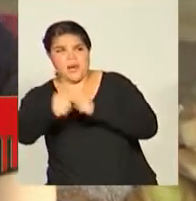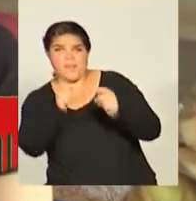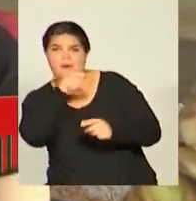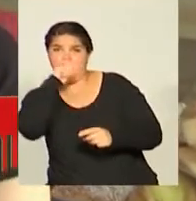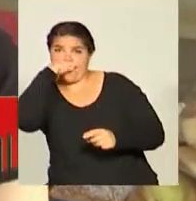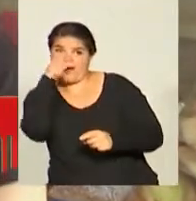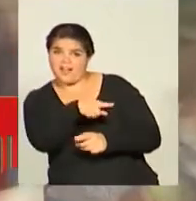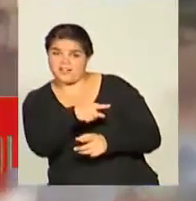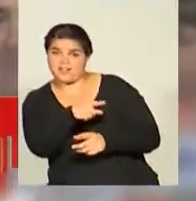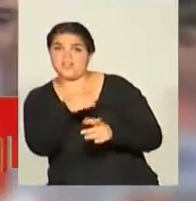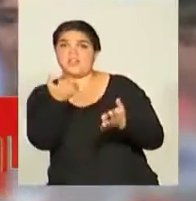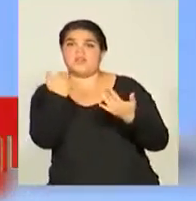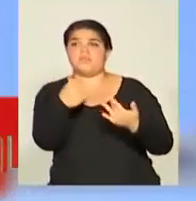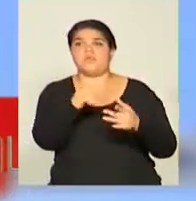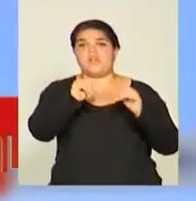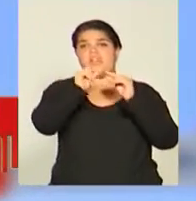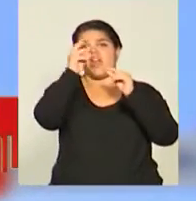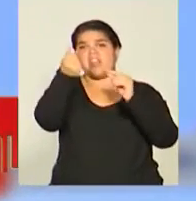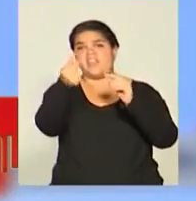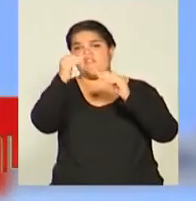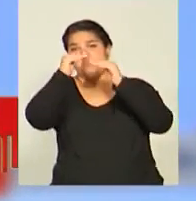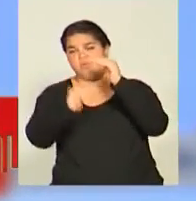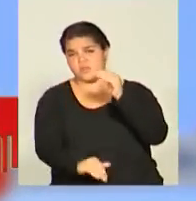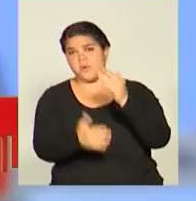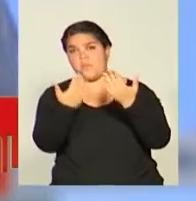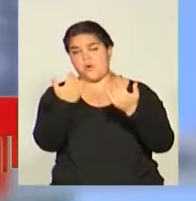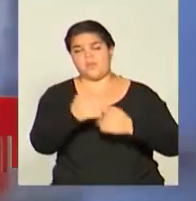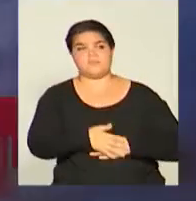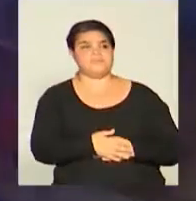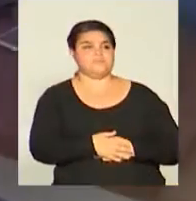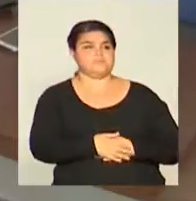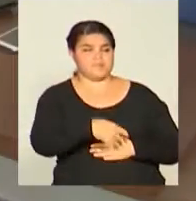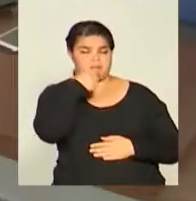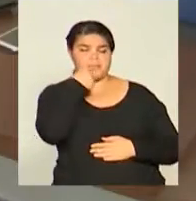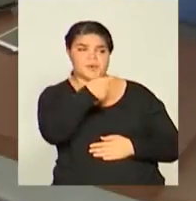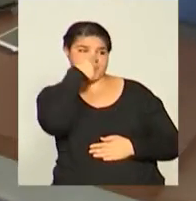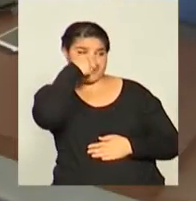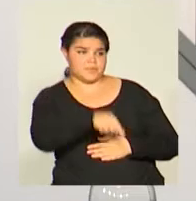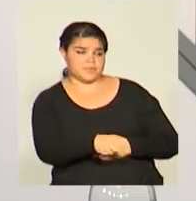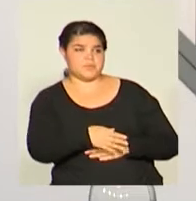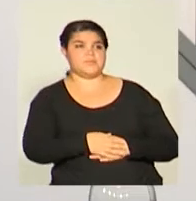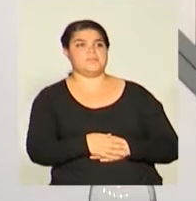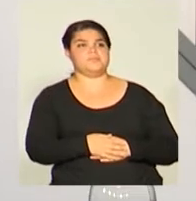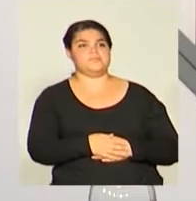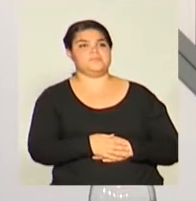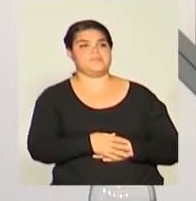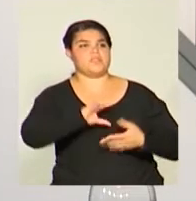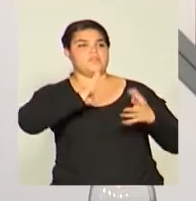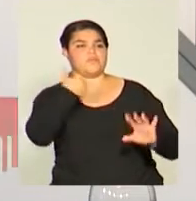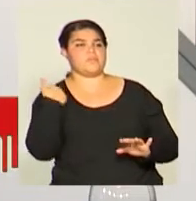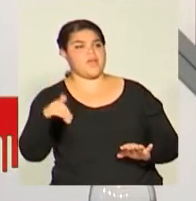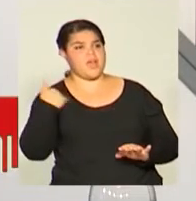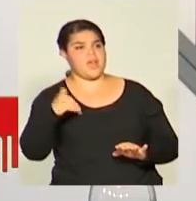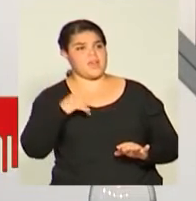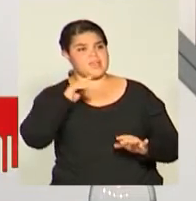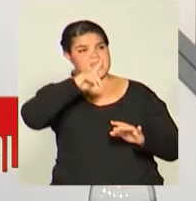funcionar la devaluación. De lo contrario, no va a funcionar. Claro. Sebastián, te hago una última pregunta que tiene que ver con la mirada de la Argentina hacia el